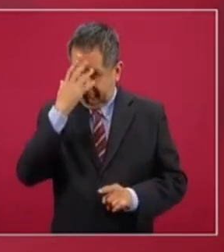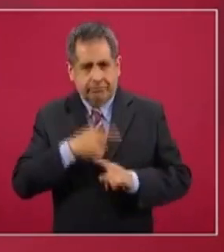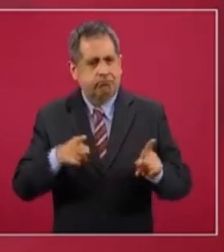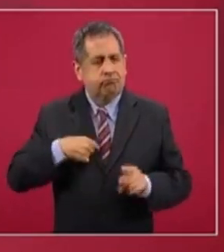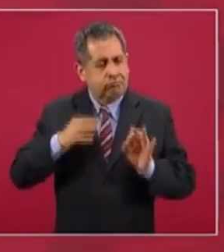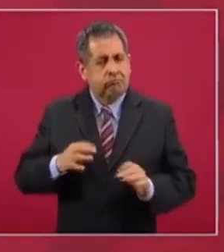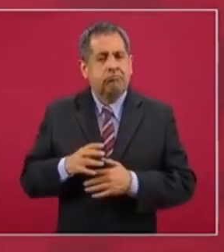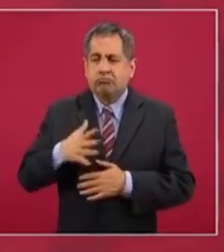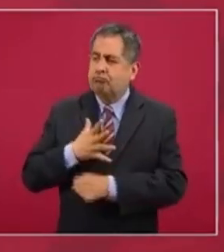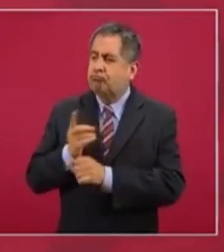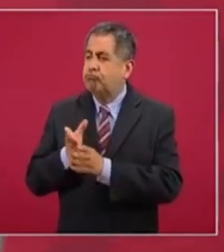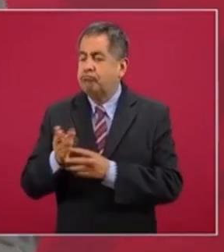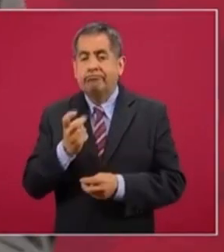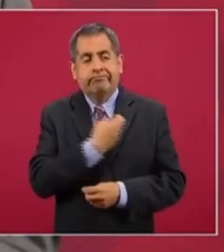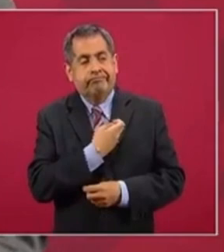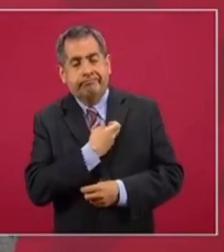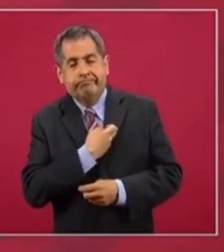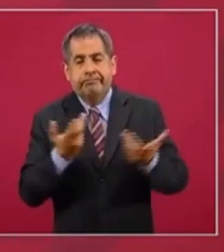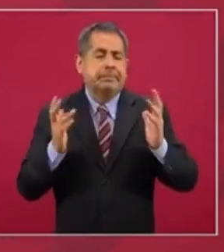Porque,